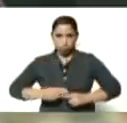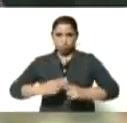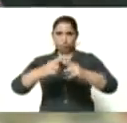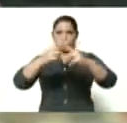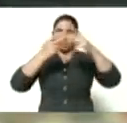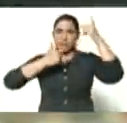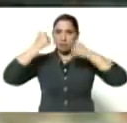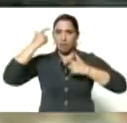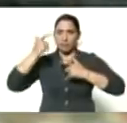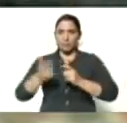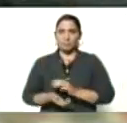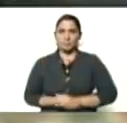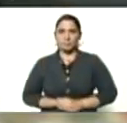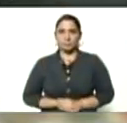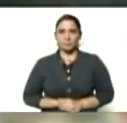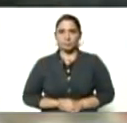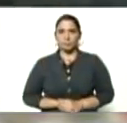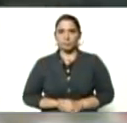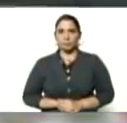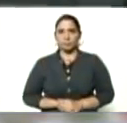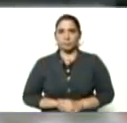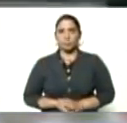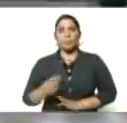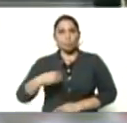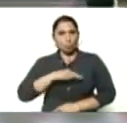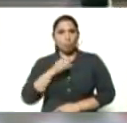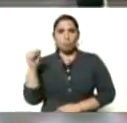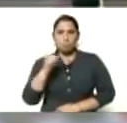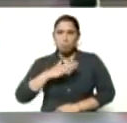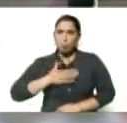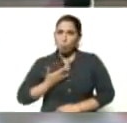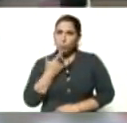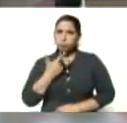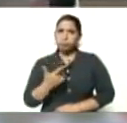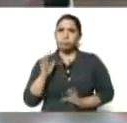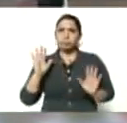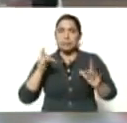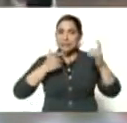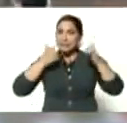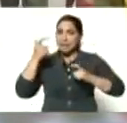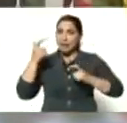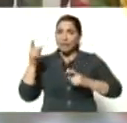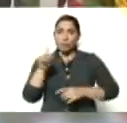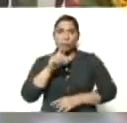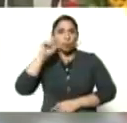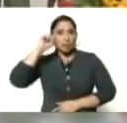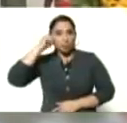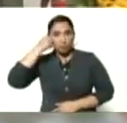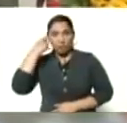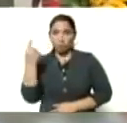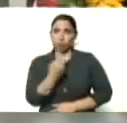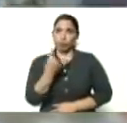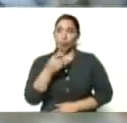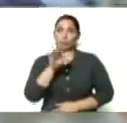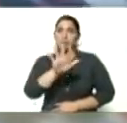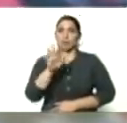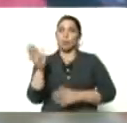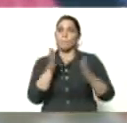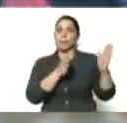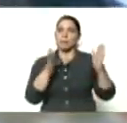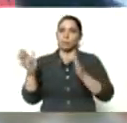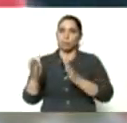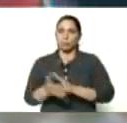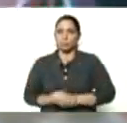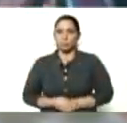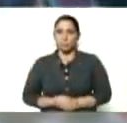comandante Chávez. Nosotros sí podemos decir, a Chávez no lo recordamos solo el 5 de marzo,